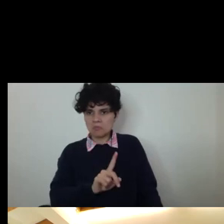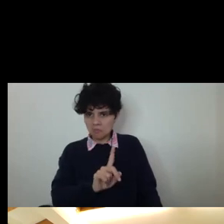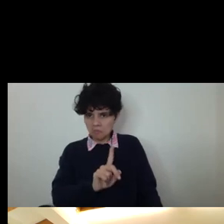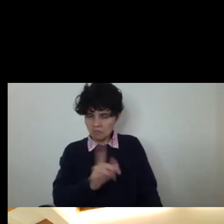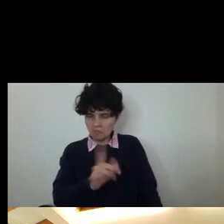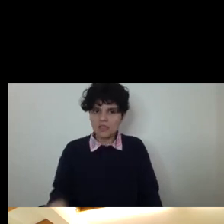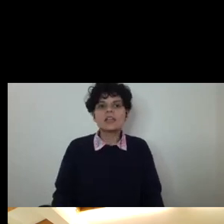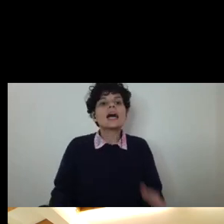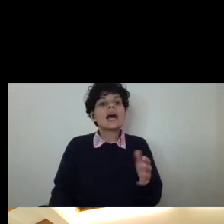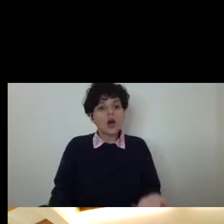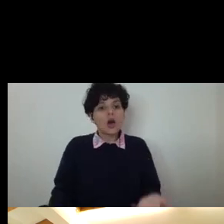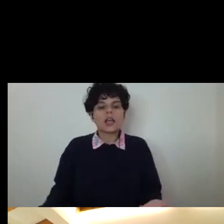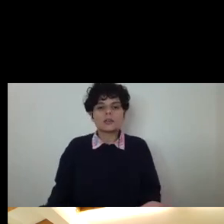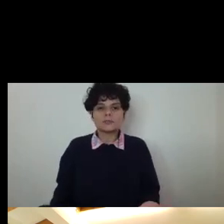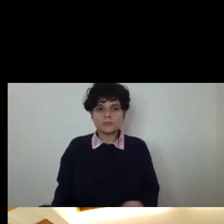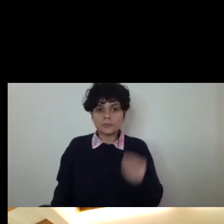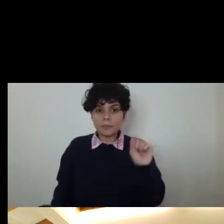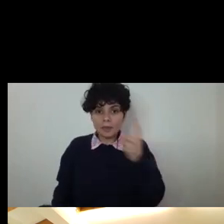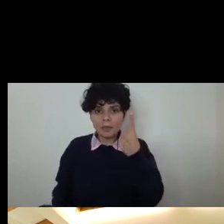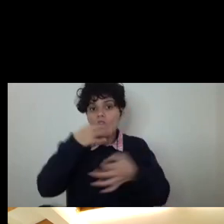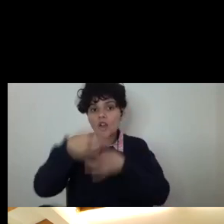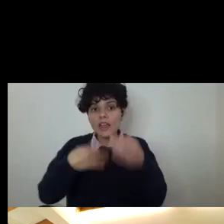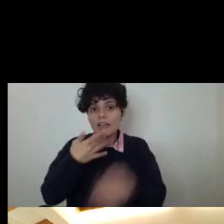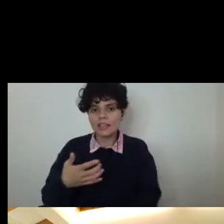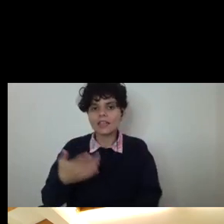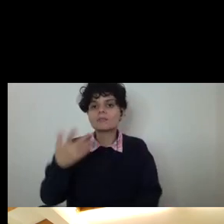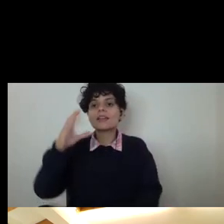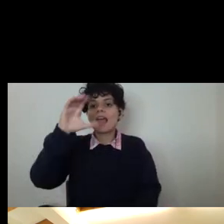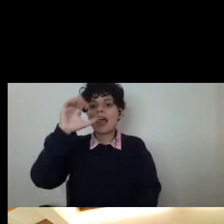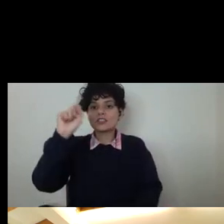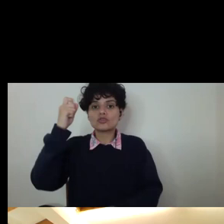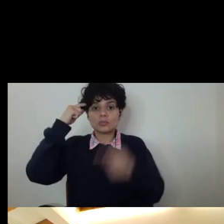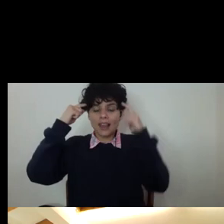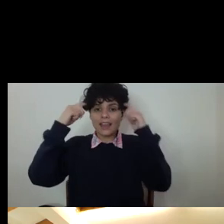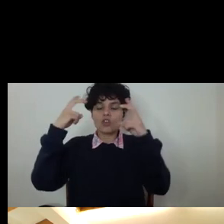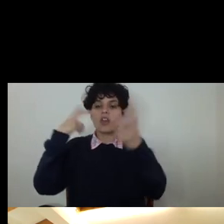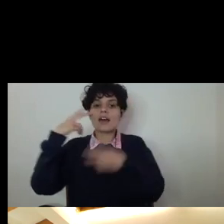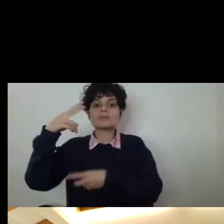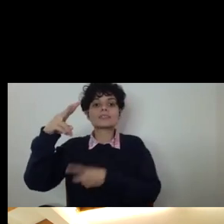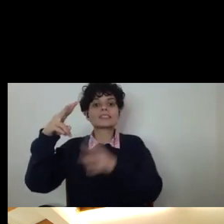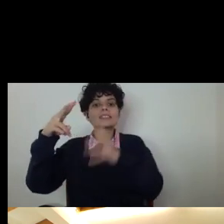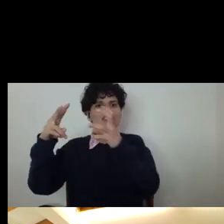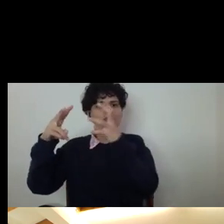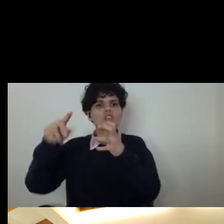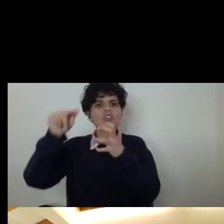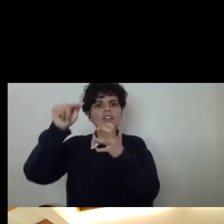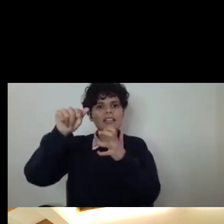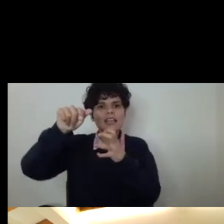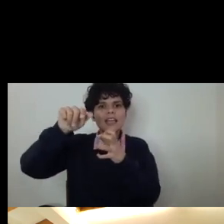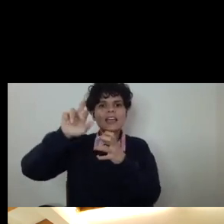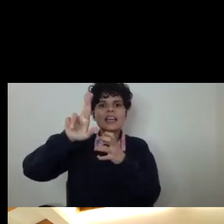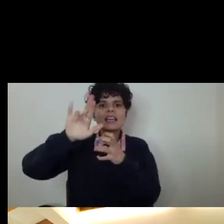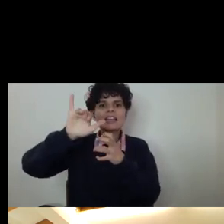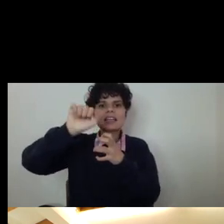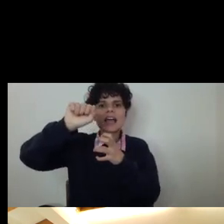es que la liberación de calcio mediada por los canales receptores de ranolina en neurona es sensible al estado redox de las neuronas, que